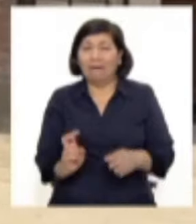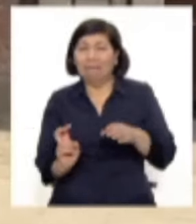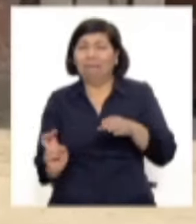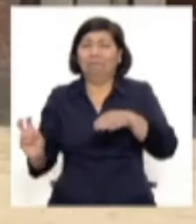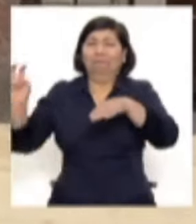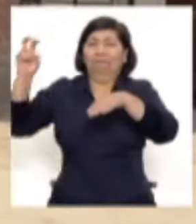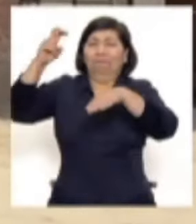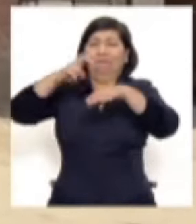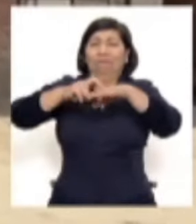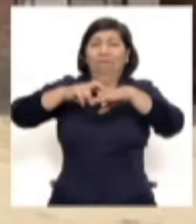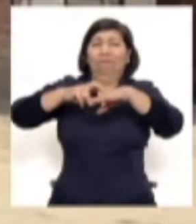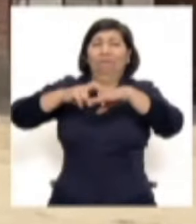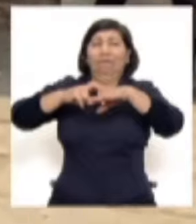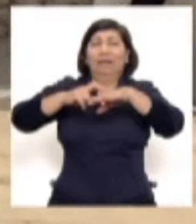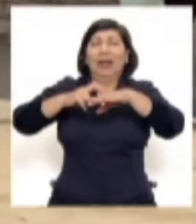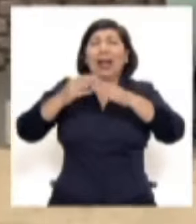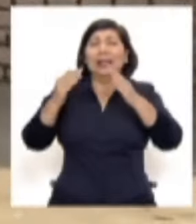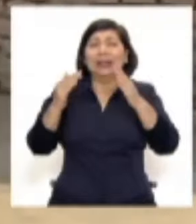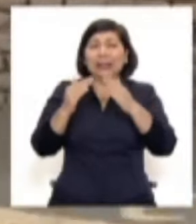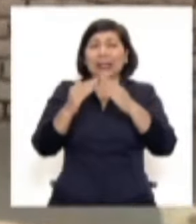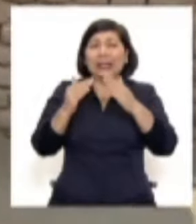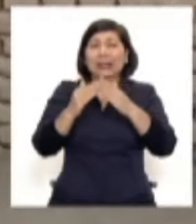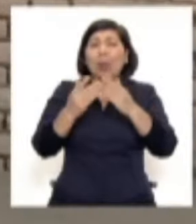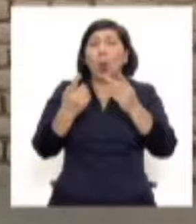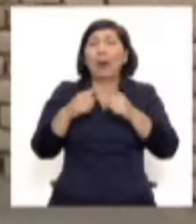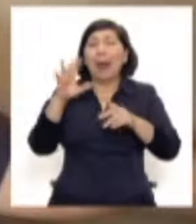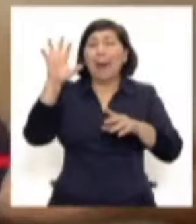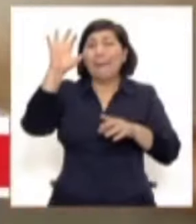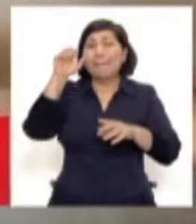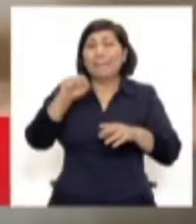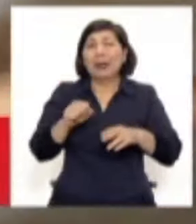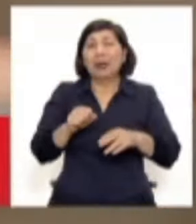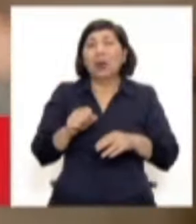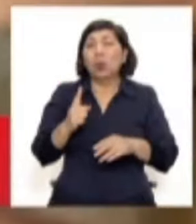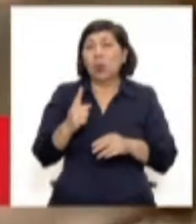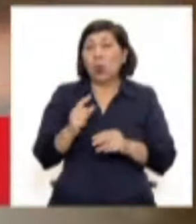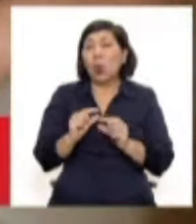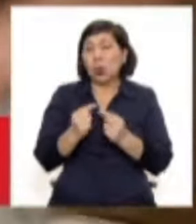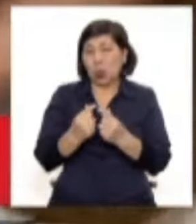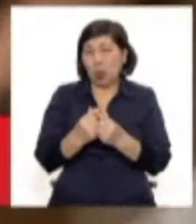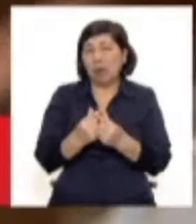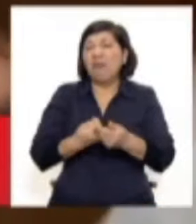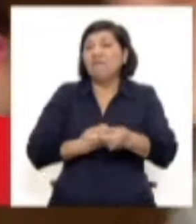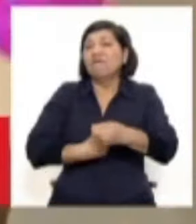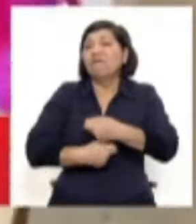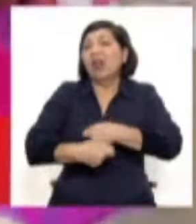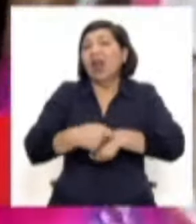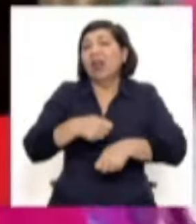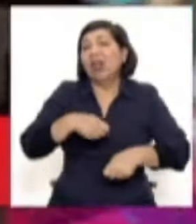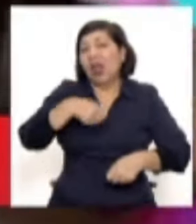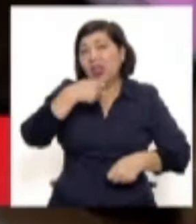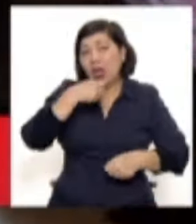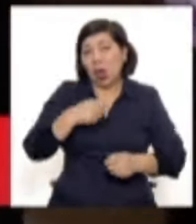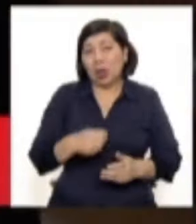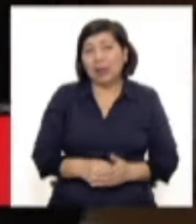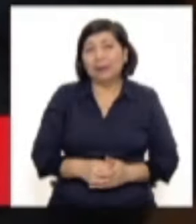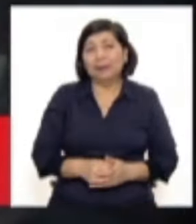subieron rápidamente por los muros de esta vivienda para capturar a un clan familiar de comercializadores de